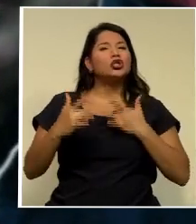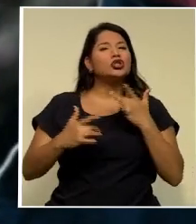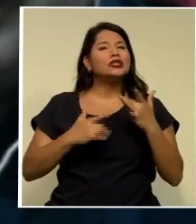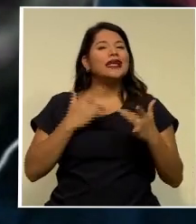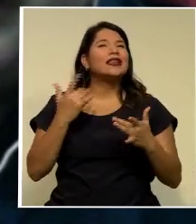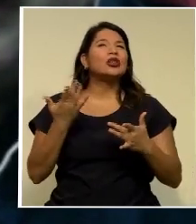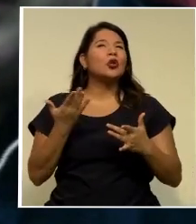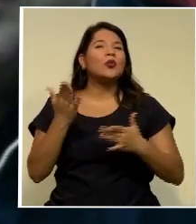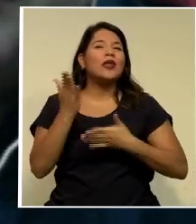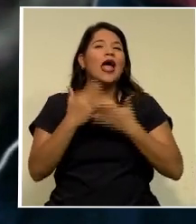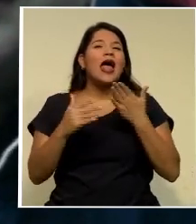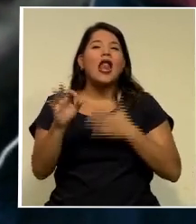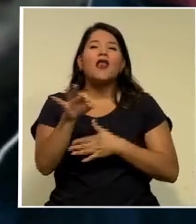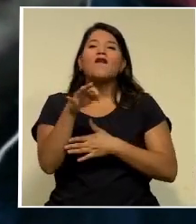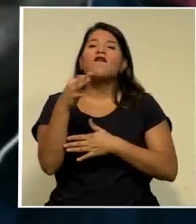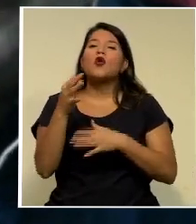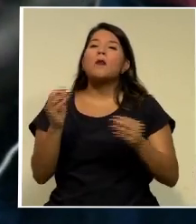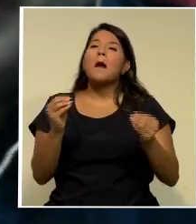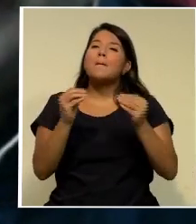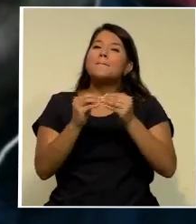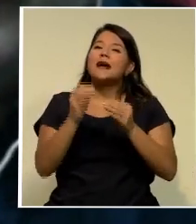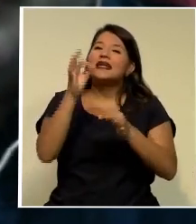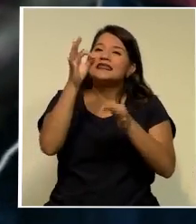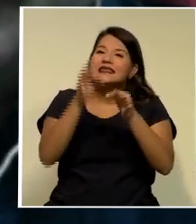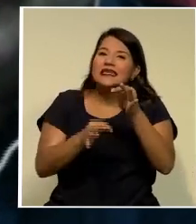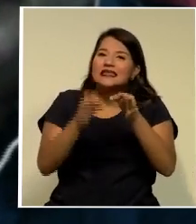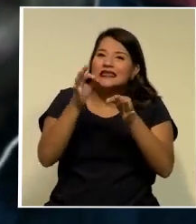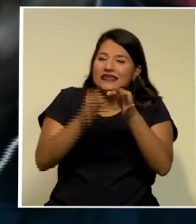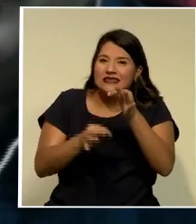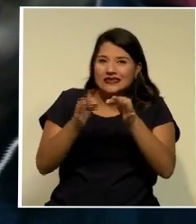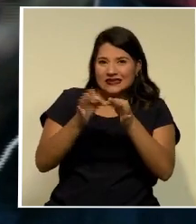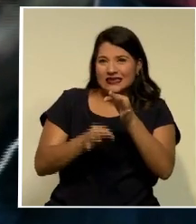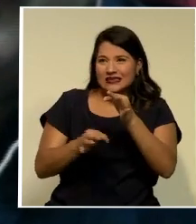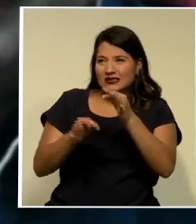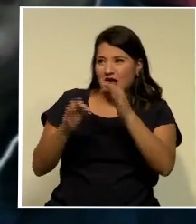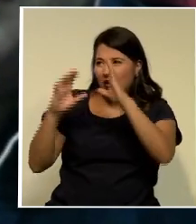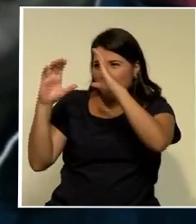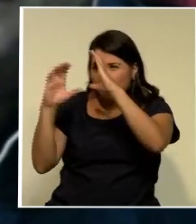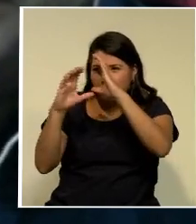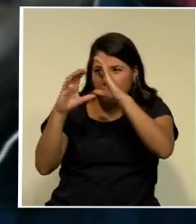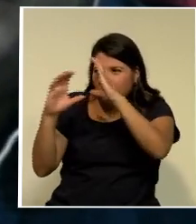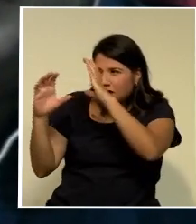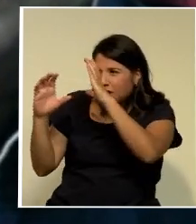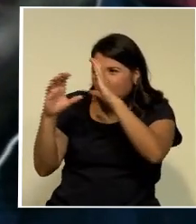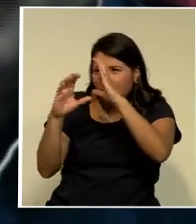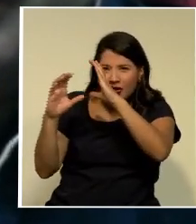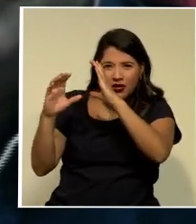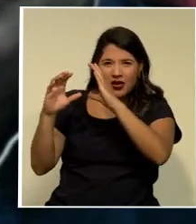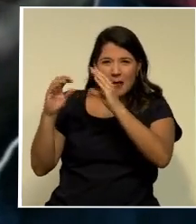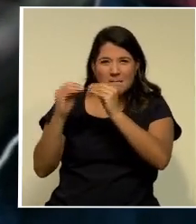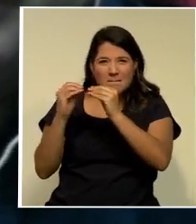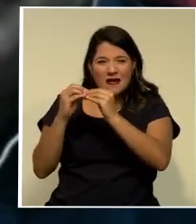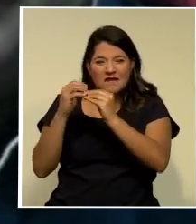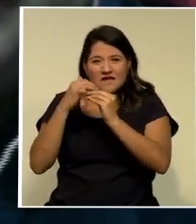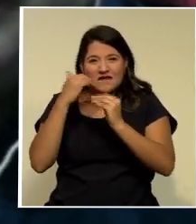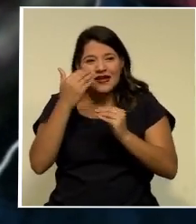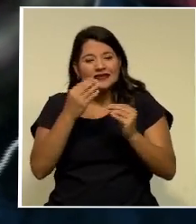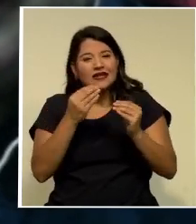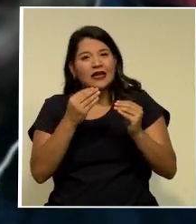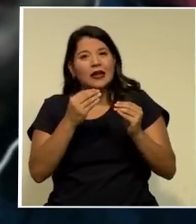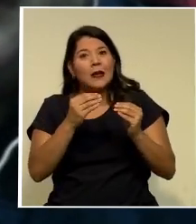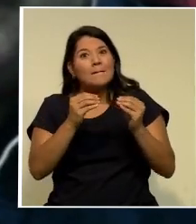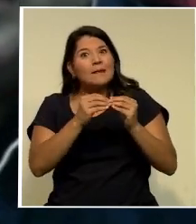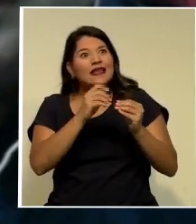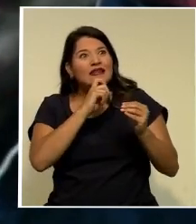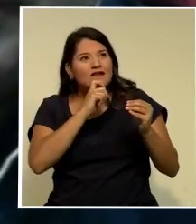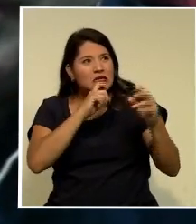cierta manera es más sencillo una imagen en movimiento, poder contar una historia que resumirlo en una sola imagen, ¿verdad? Hay que